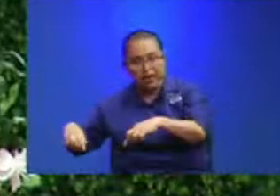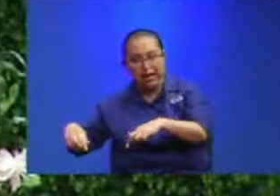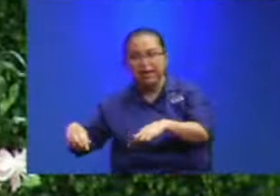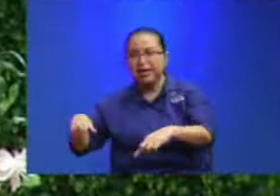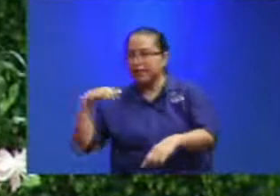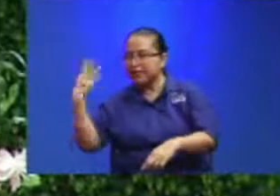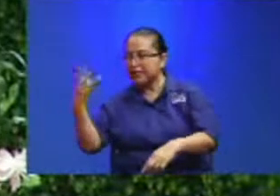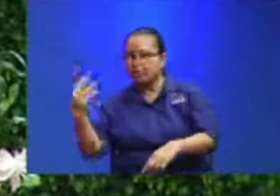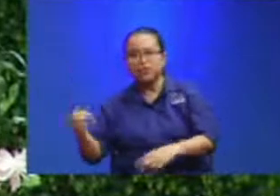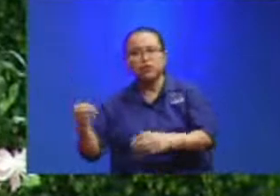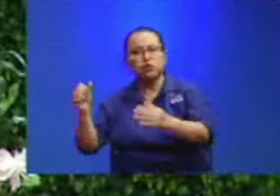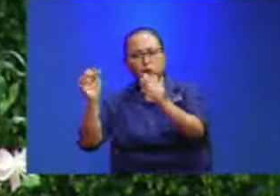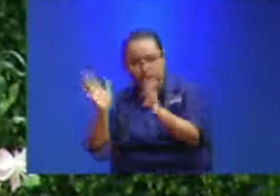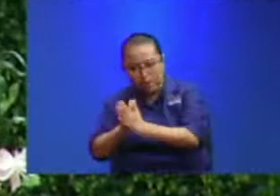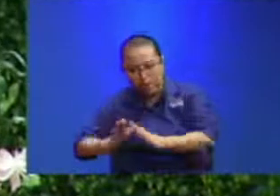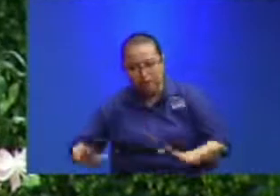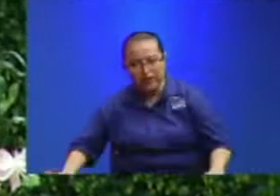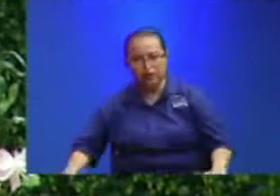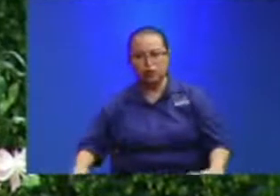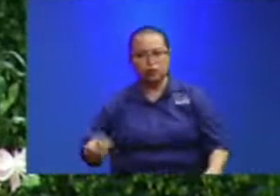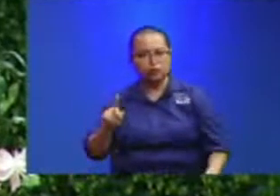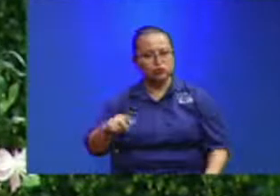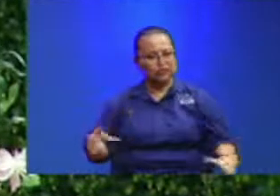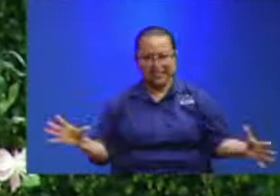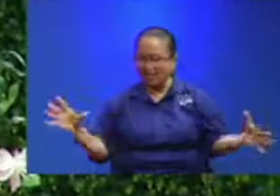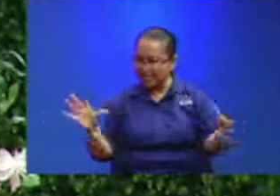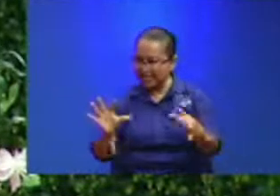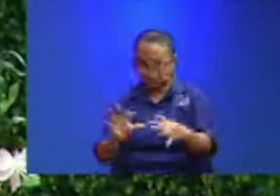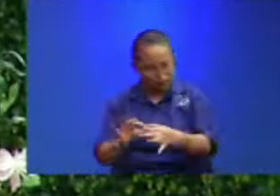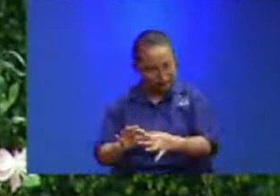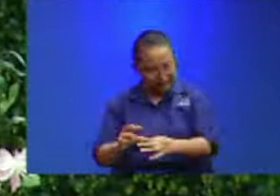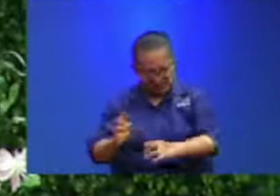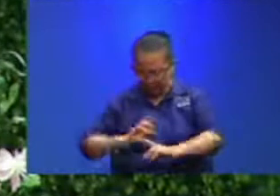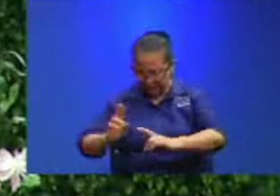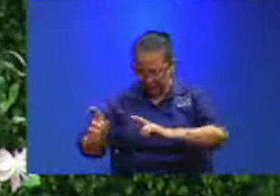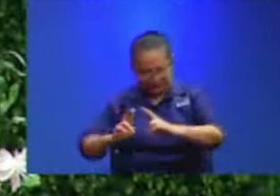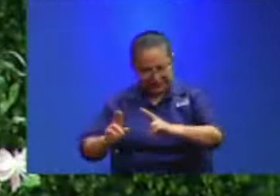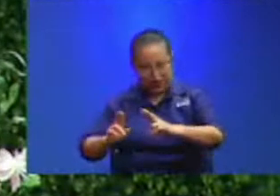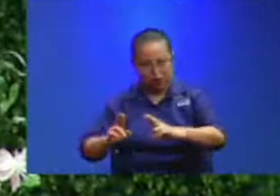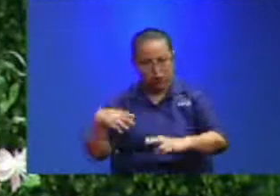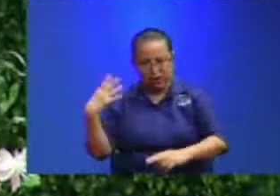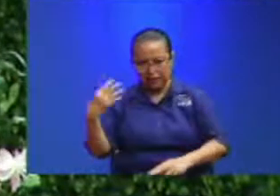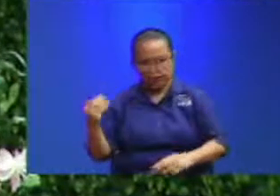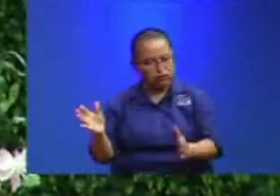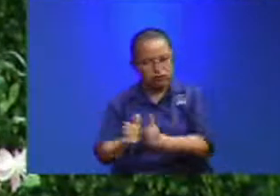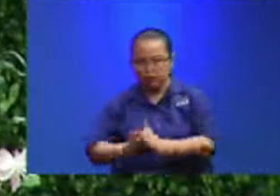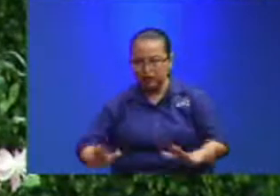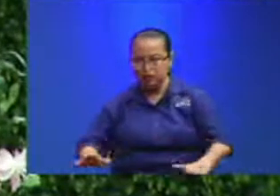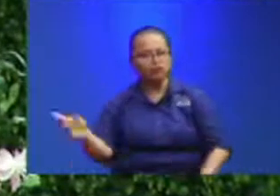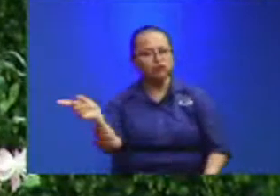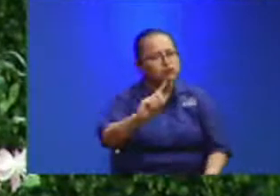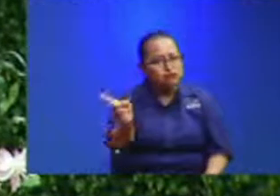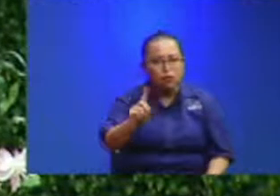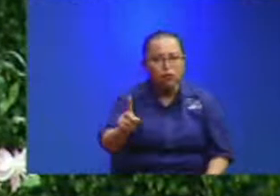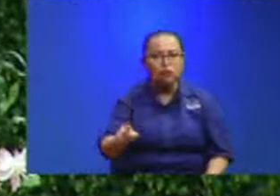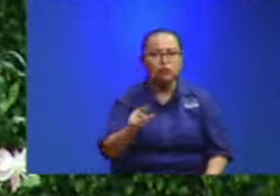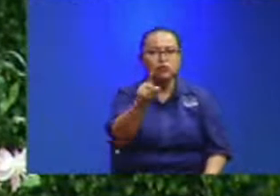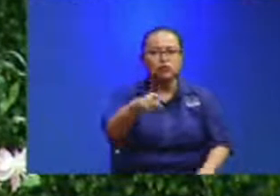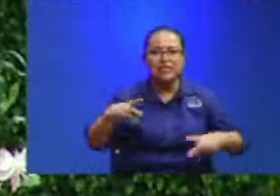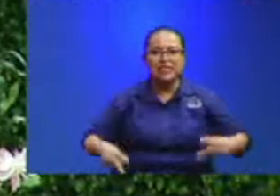usted no sea tener comunión con muertos al cementerio bueno algunos si lo van a hacer y lo que le gusta